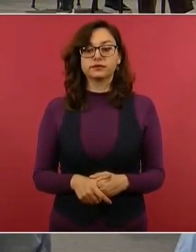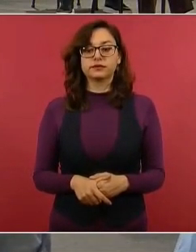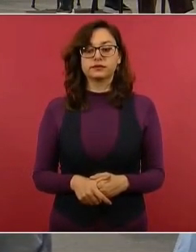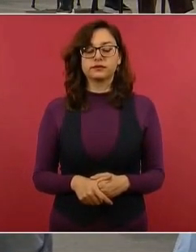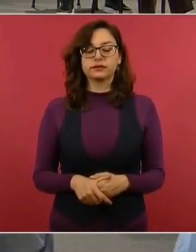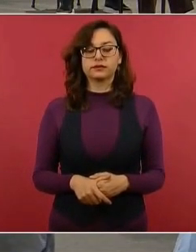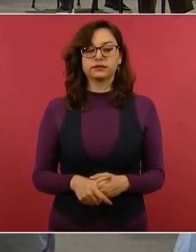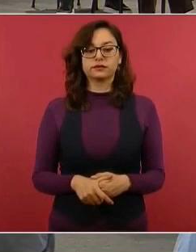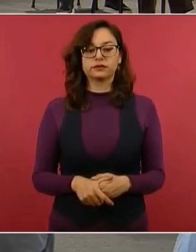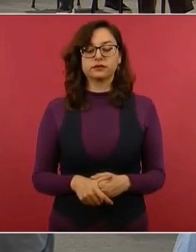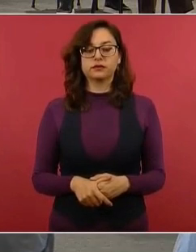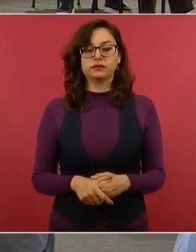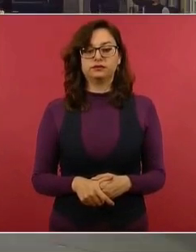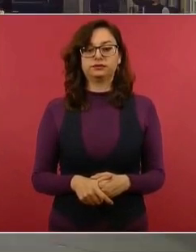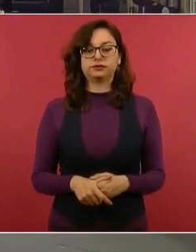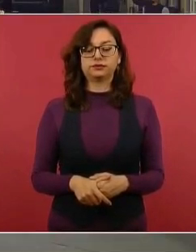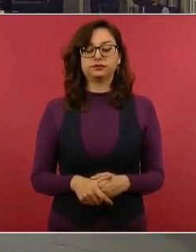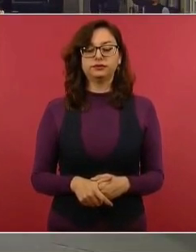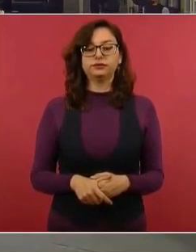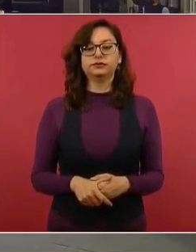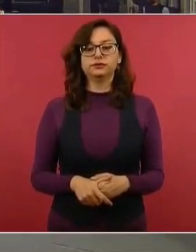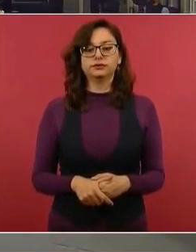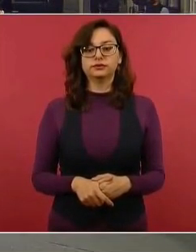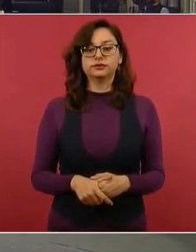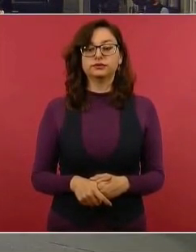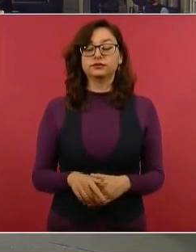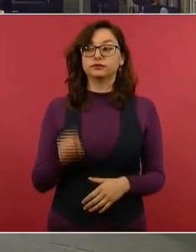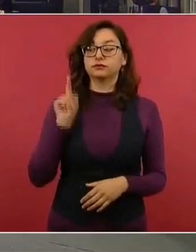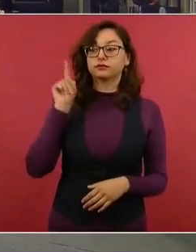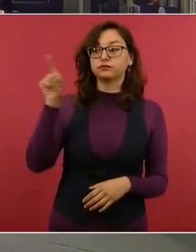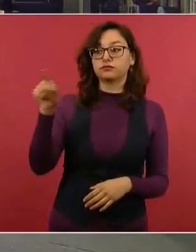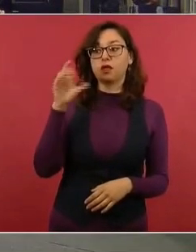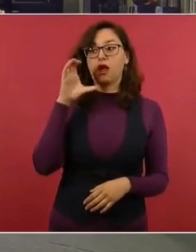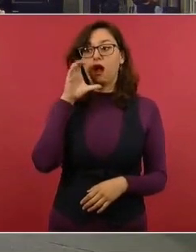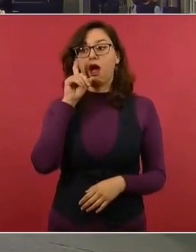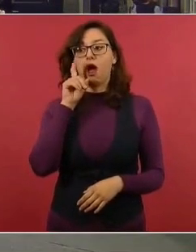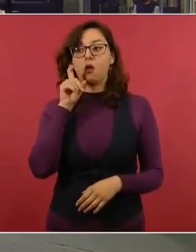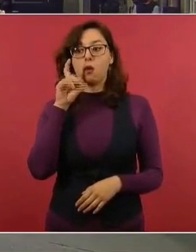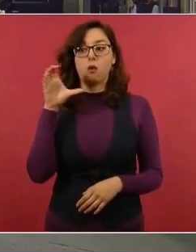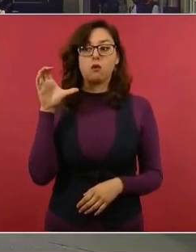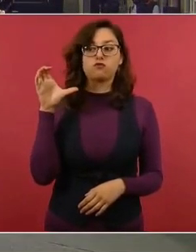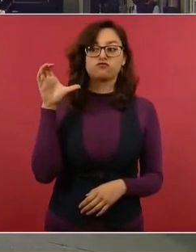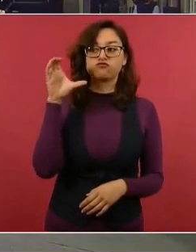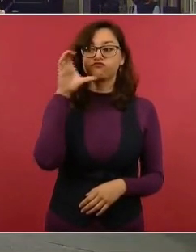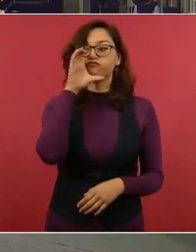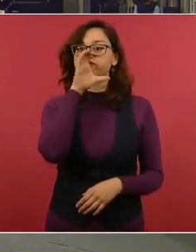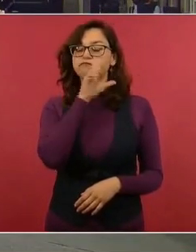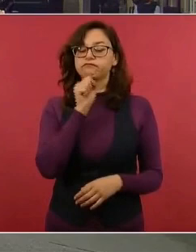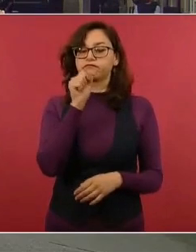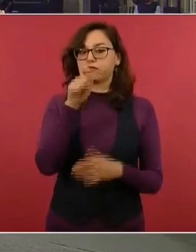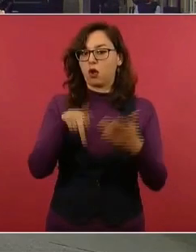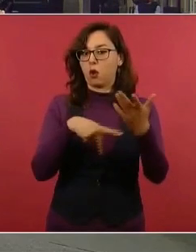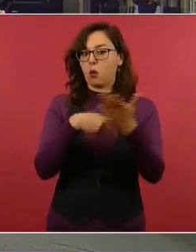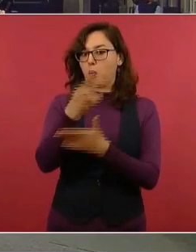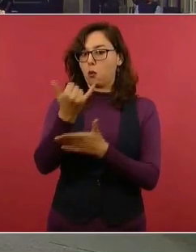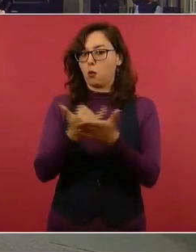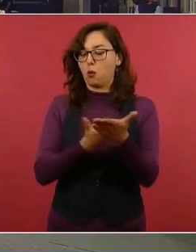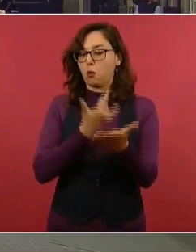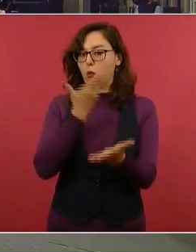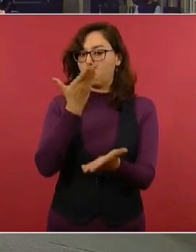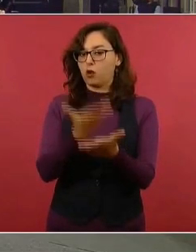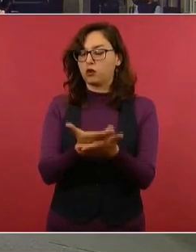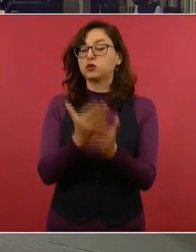Hay un proyecto en Aguascalientes de energía solar.